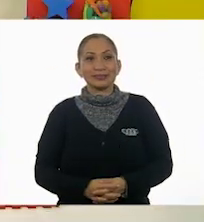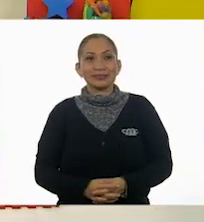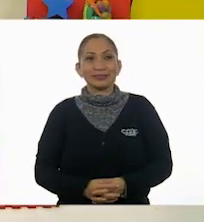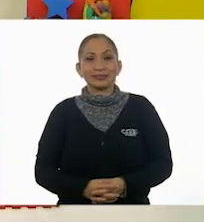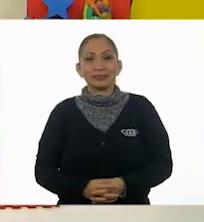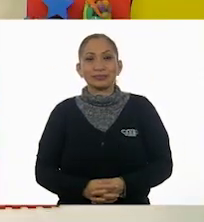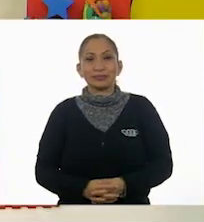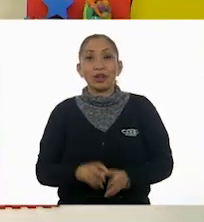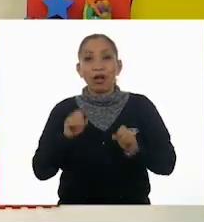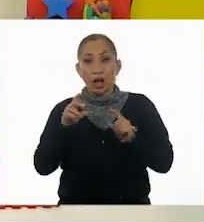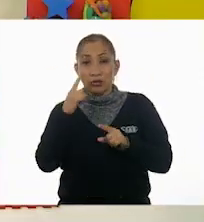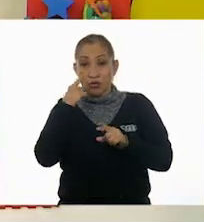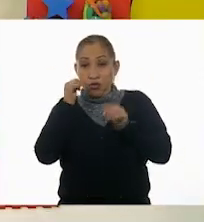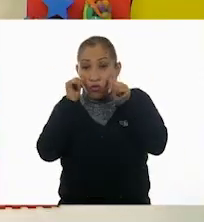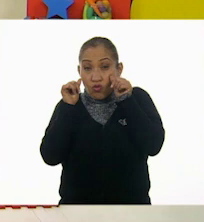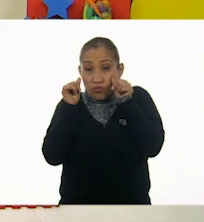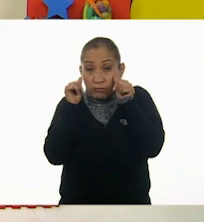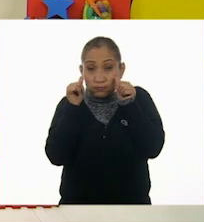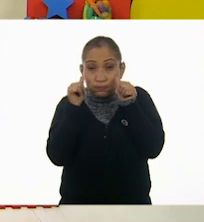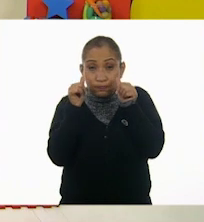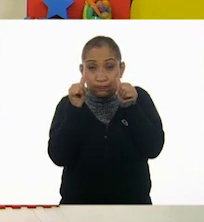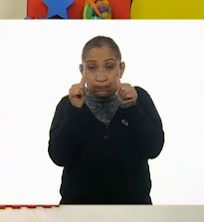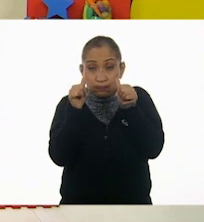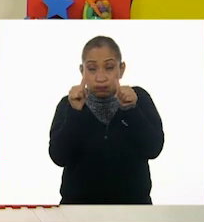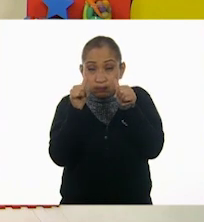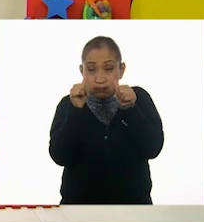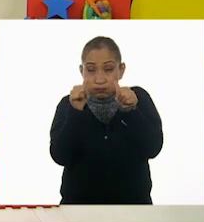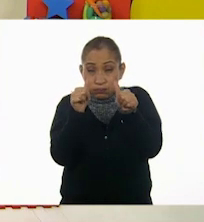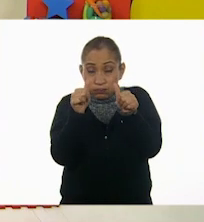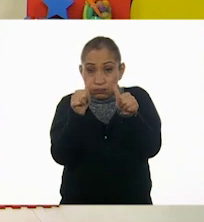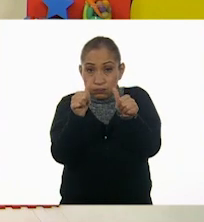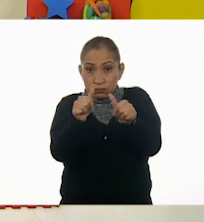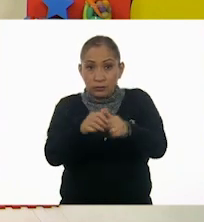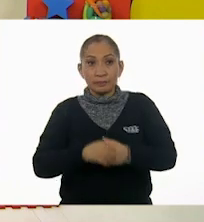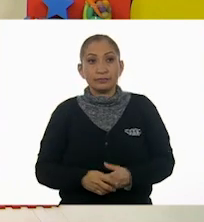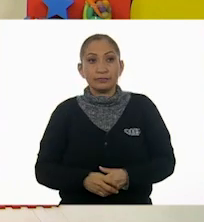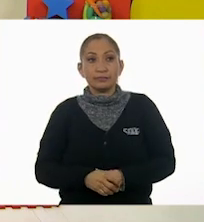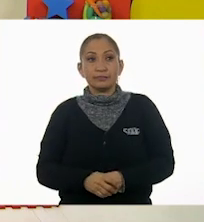Ok, hay que fijarnos. Observar.